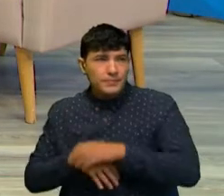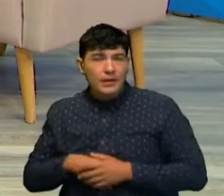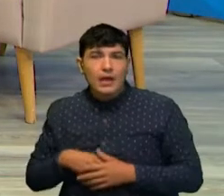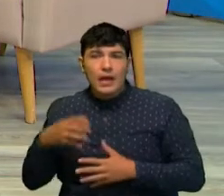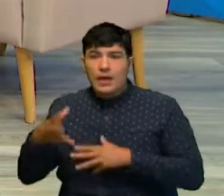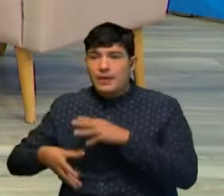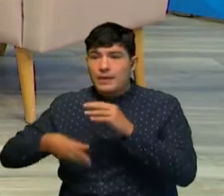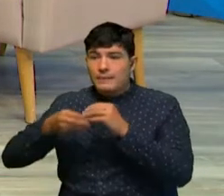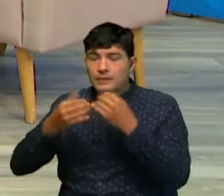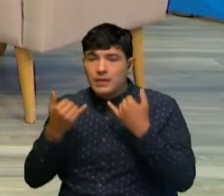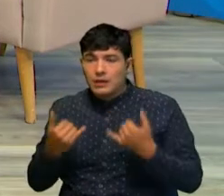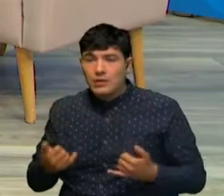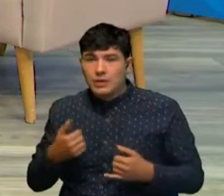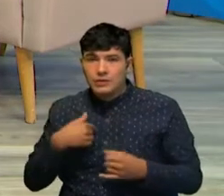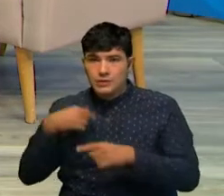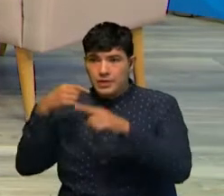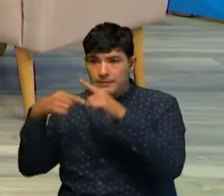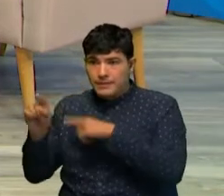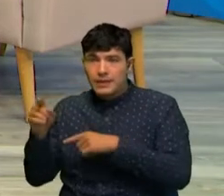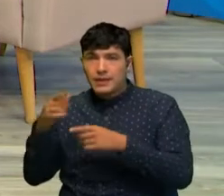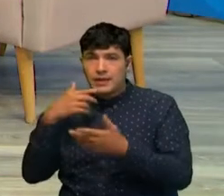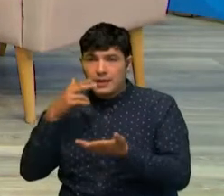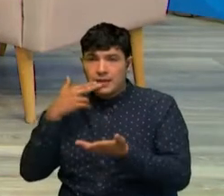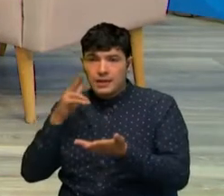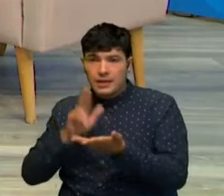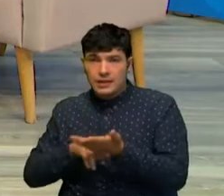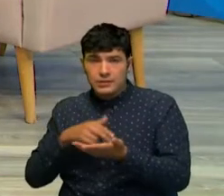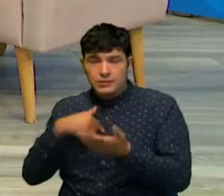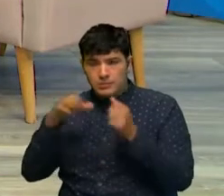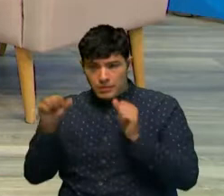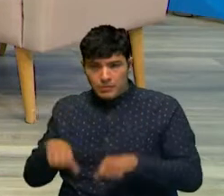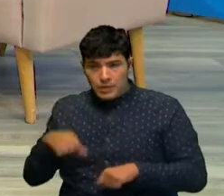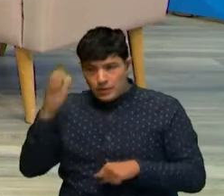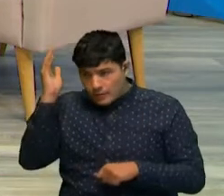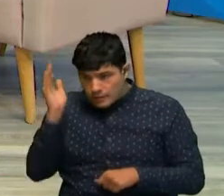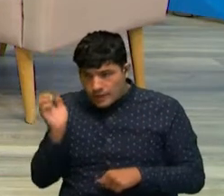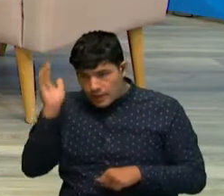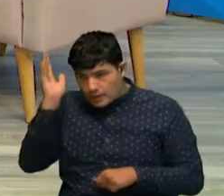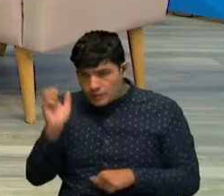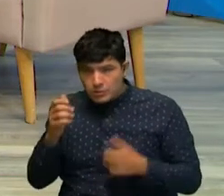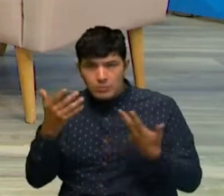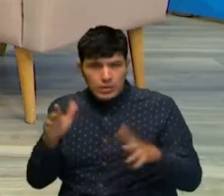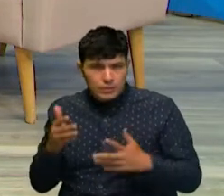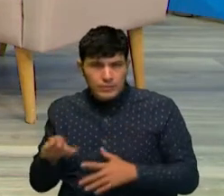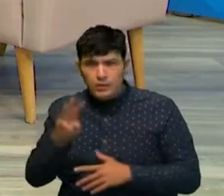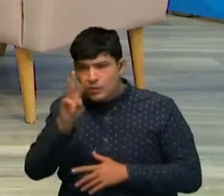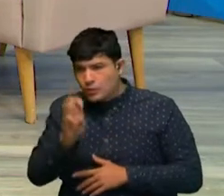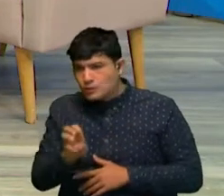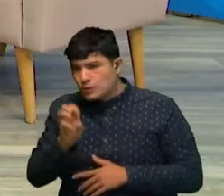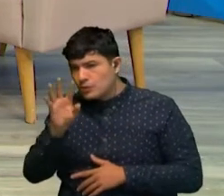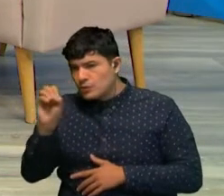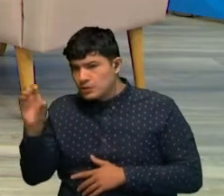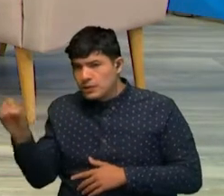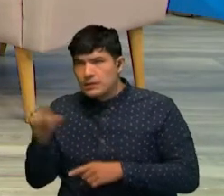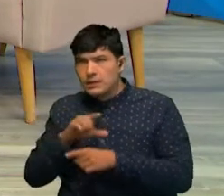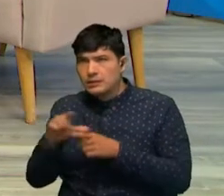y entonces pasé papeles a ver si me podía pensionar con más o menos 800 y pico de semanas que tengo